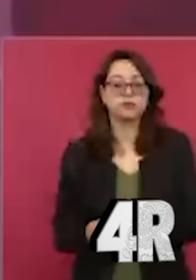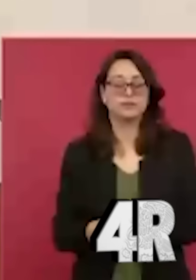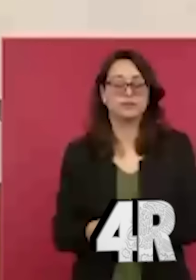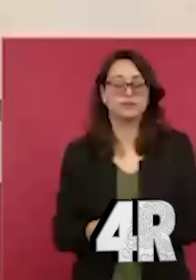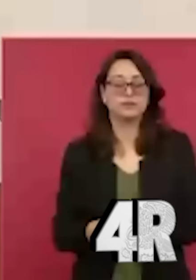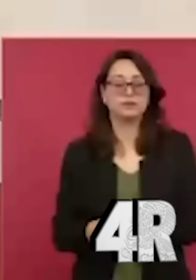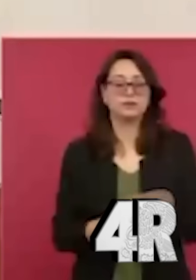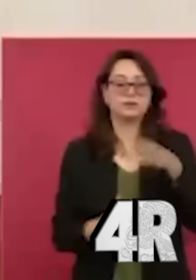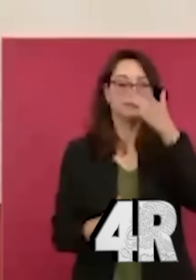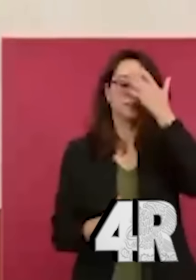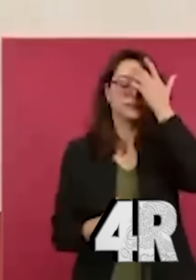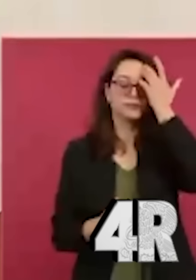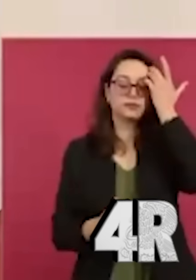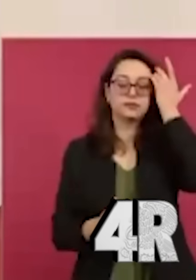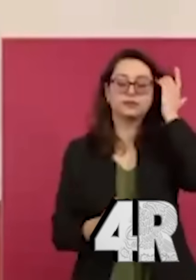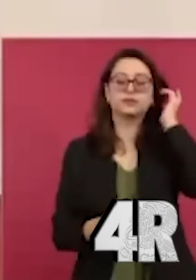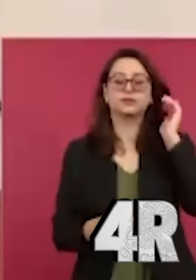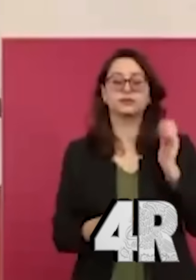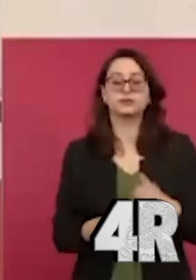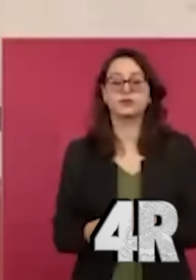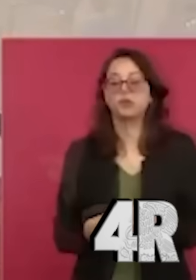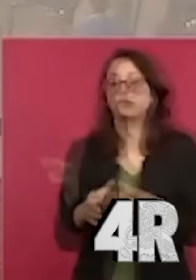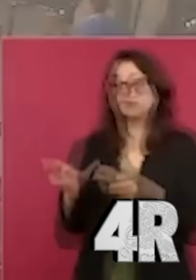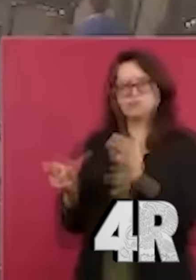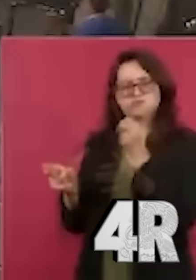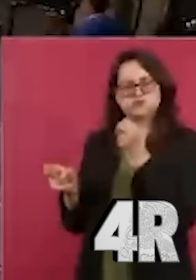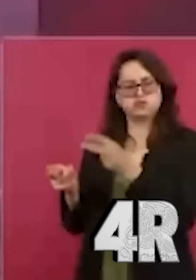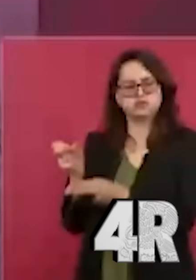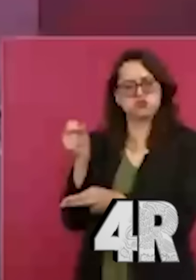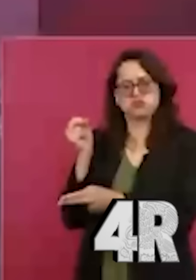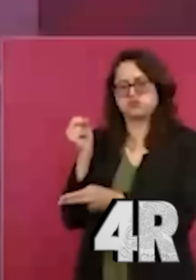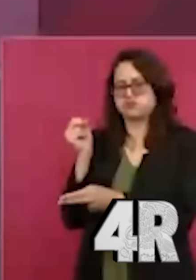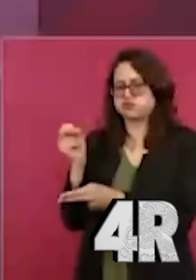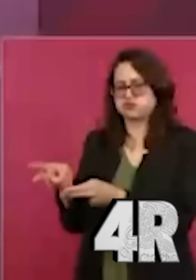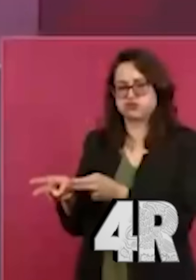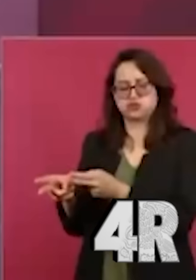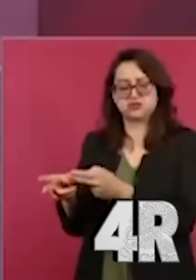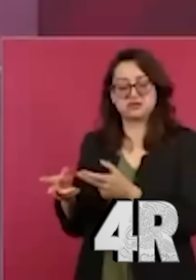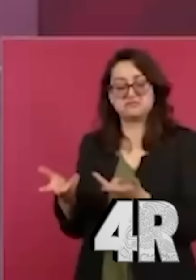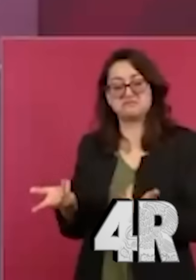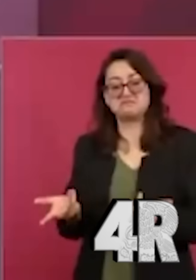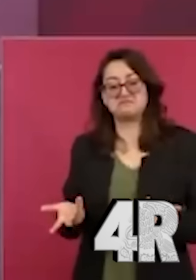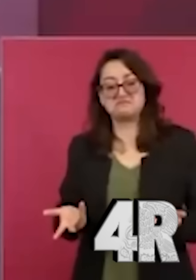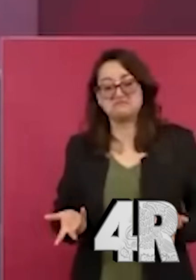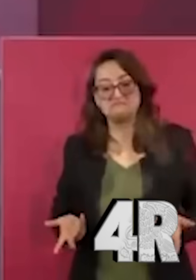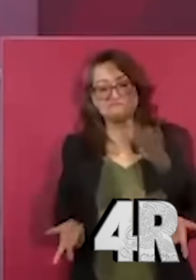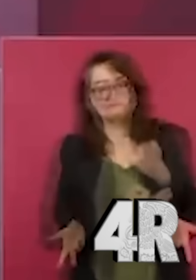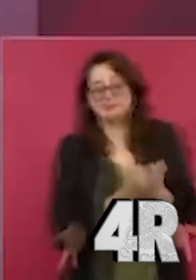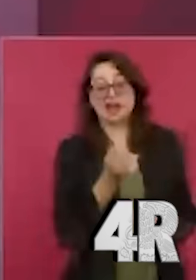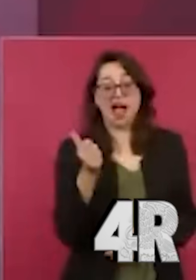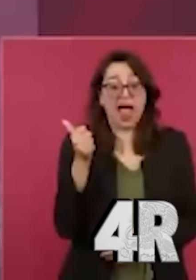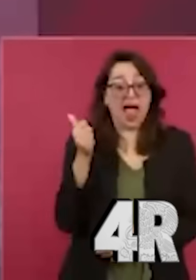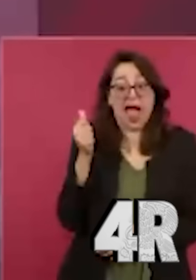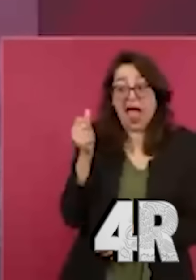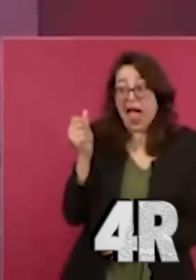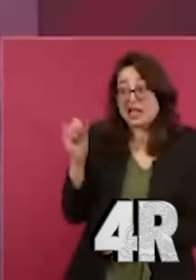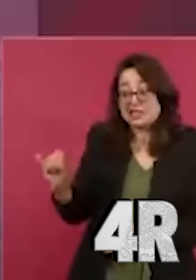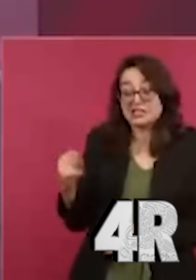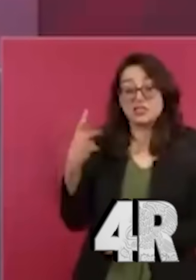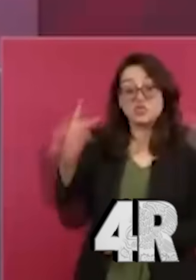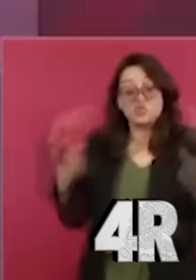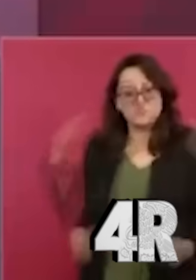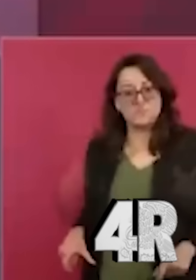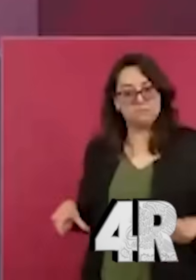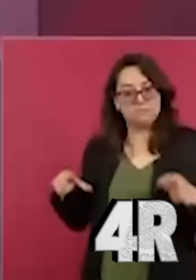como una burocracia dorada, que viven colmados de atenciones, que